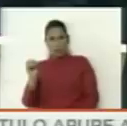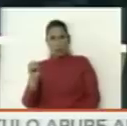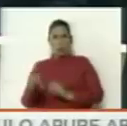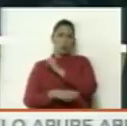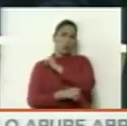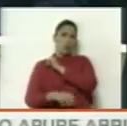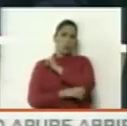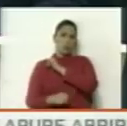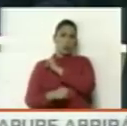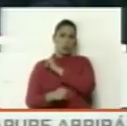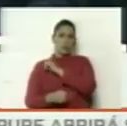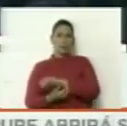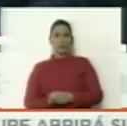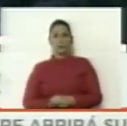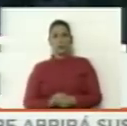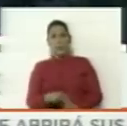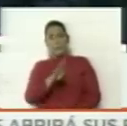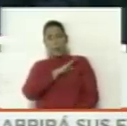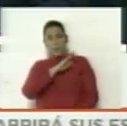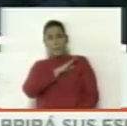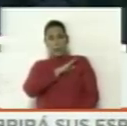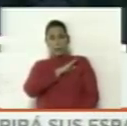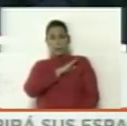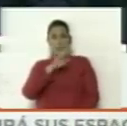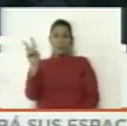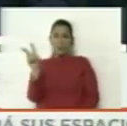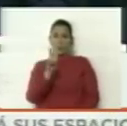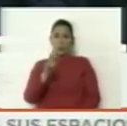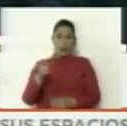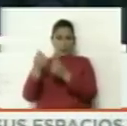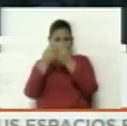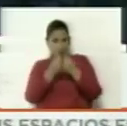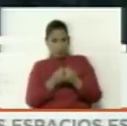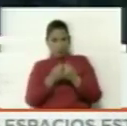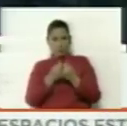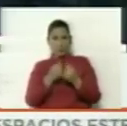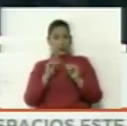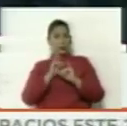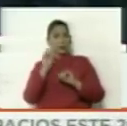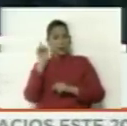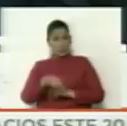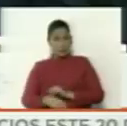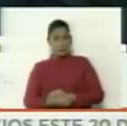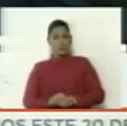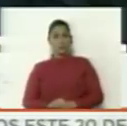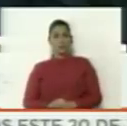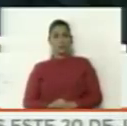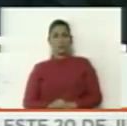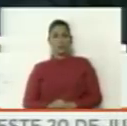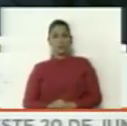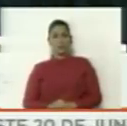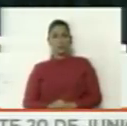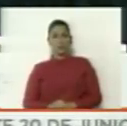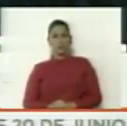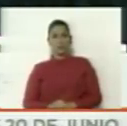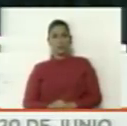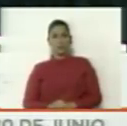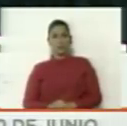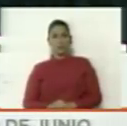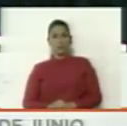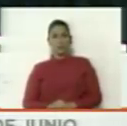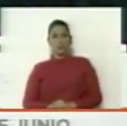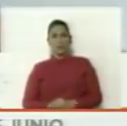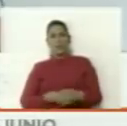la República Bolivariana de Venezuela. E incluso perpetrando